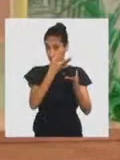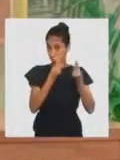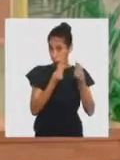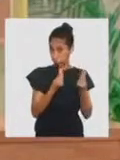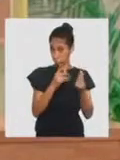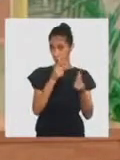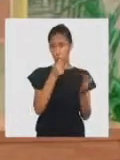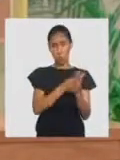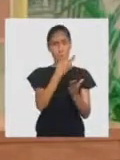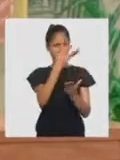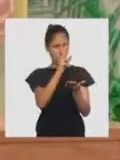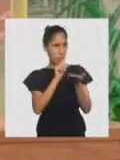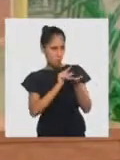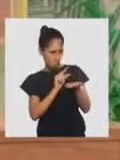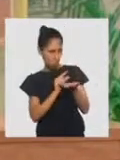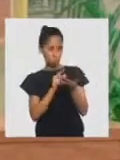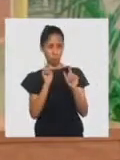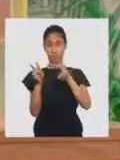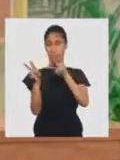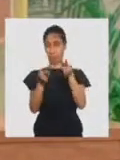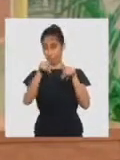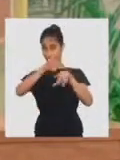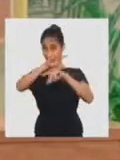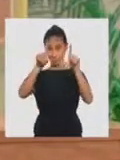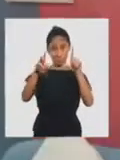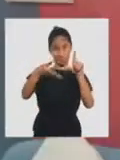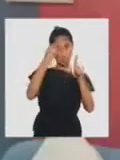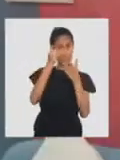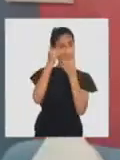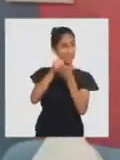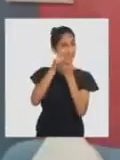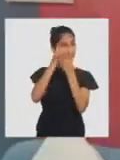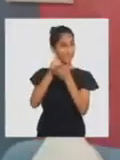¡Increíble! Estoy seguro de que todo este análisis les está sirviendo mucho.